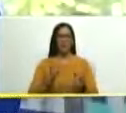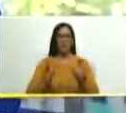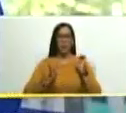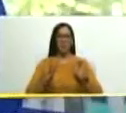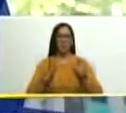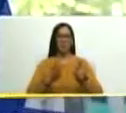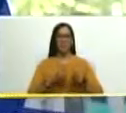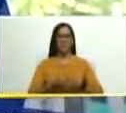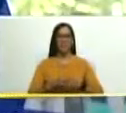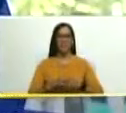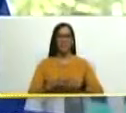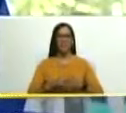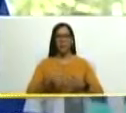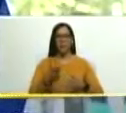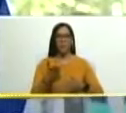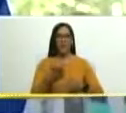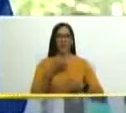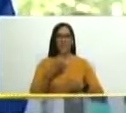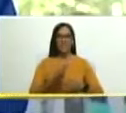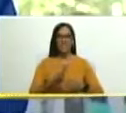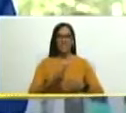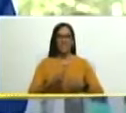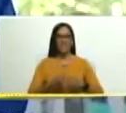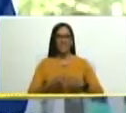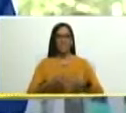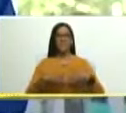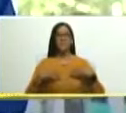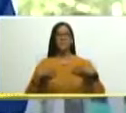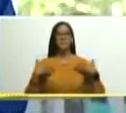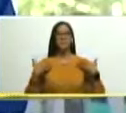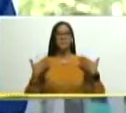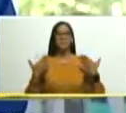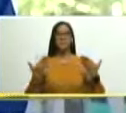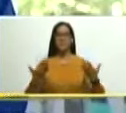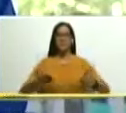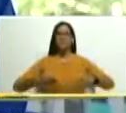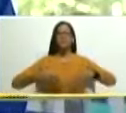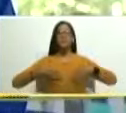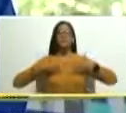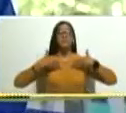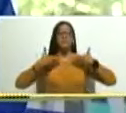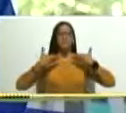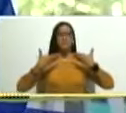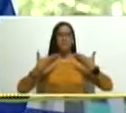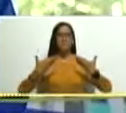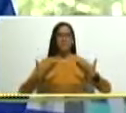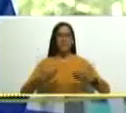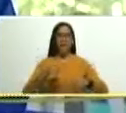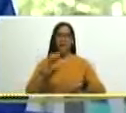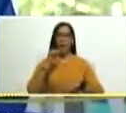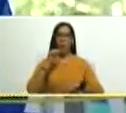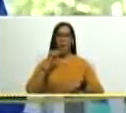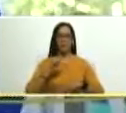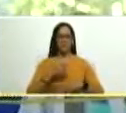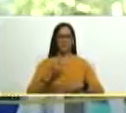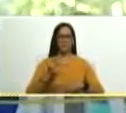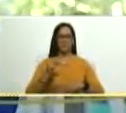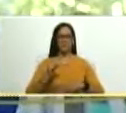emociona. Yo te puedo contar. Respira primero, respira. Sí. Un poquito de agua. No.